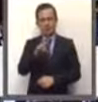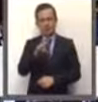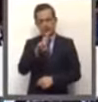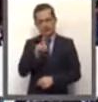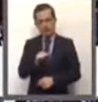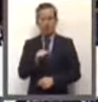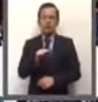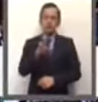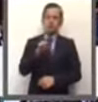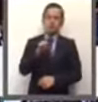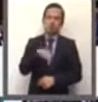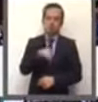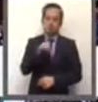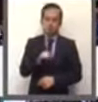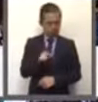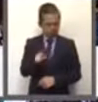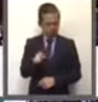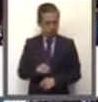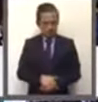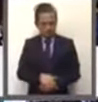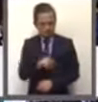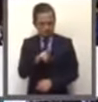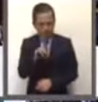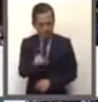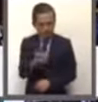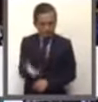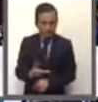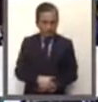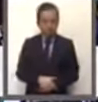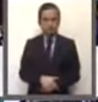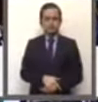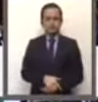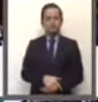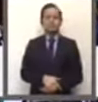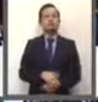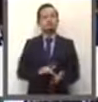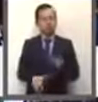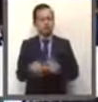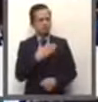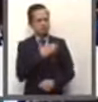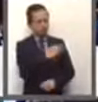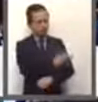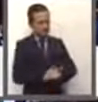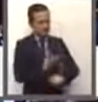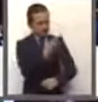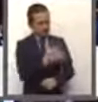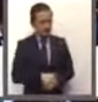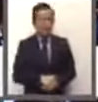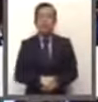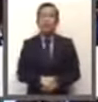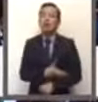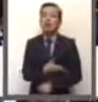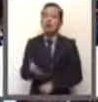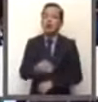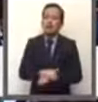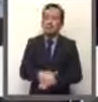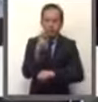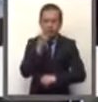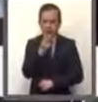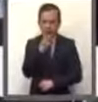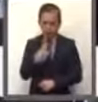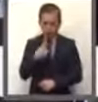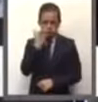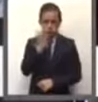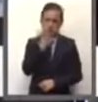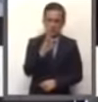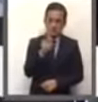Gracias, señor presidente. Buenas tardes, buenos días a todos. Amigos y amigas, quiero comentarles que estuve en Tapachula, Chiapas, en el